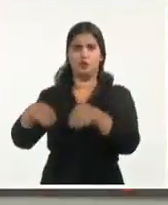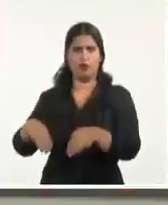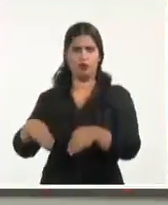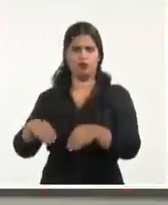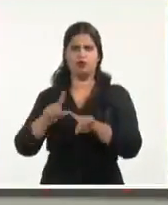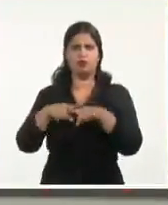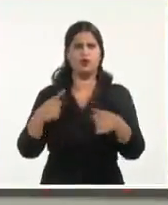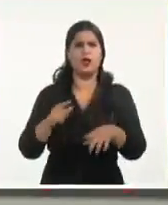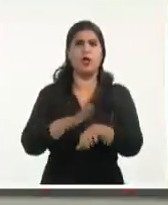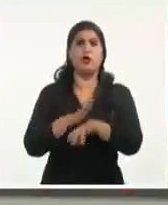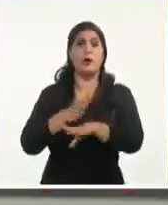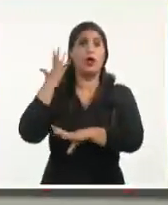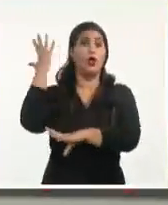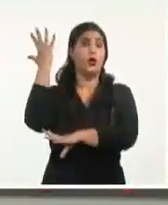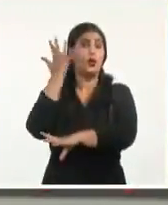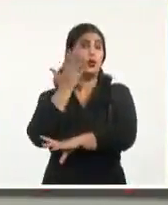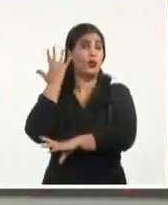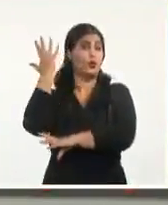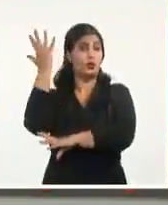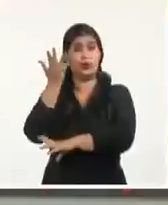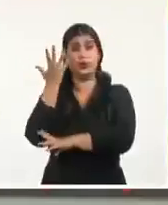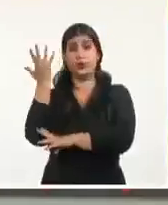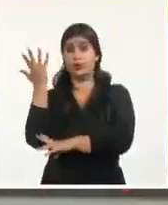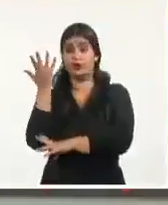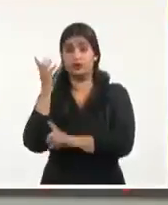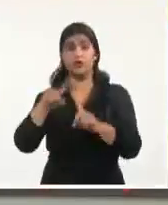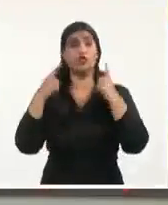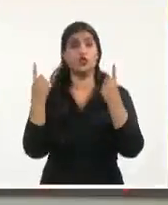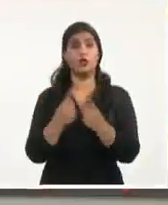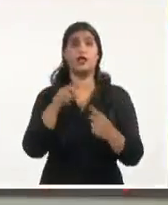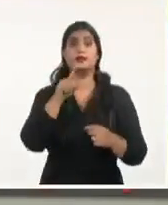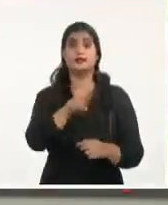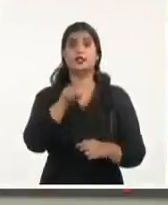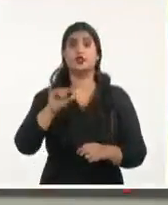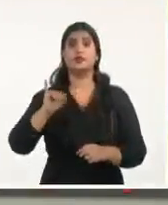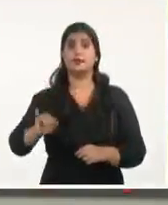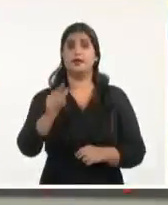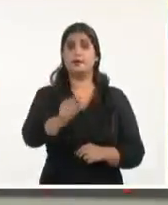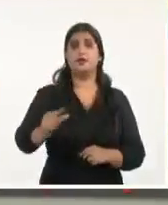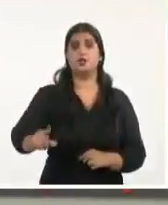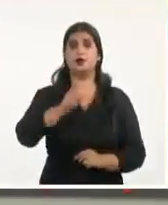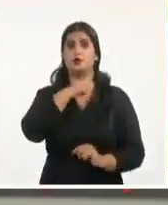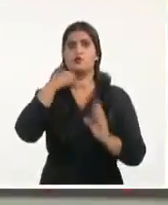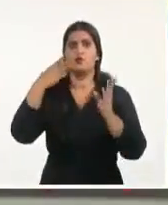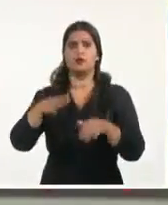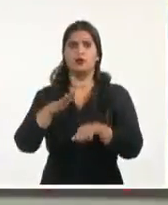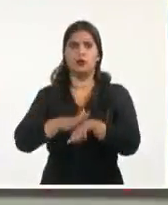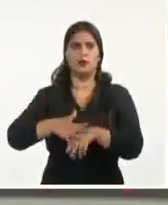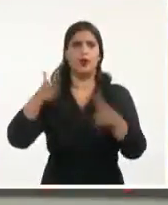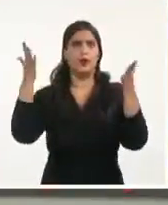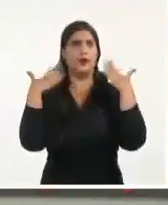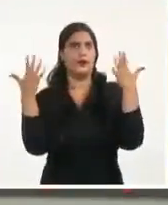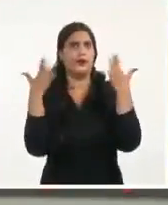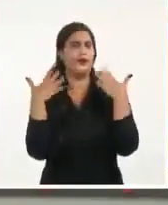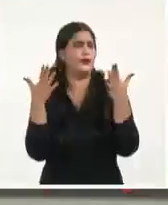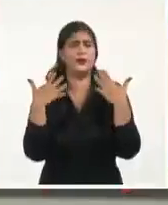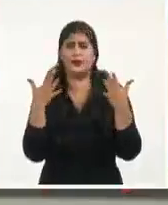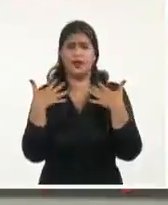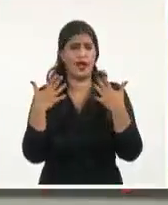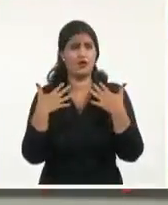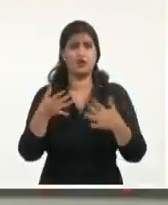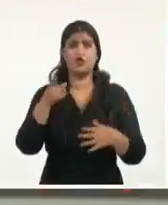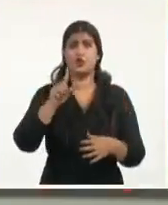Celsius. Las autoridades calculan 116 víctimas en Oregon, mientras en el estado de Washington al menos 91 personas sucumbieron por